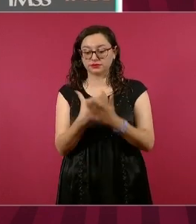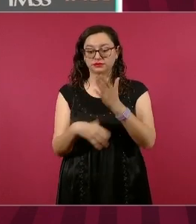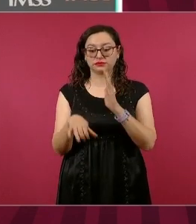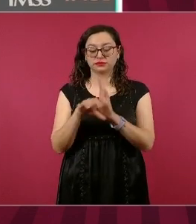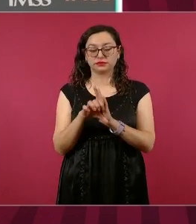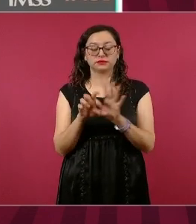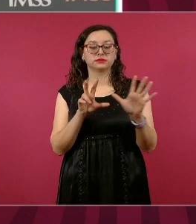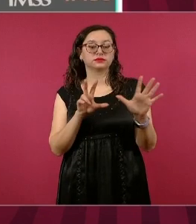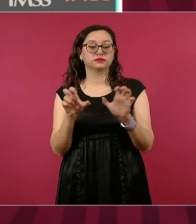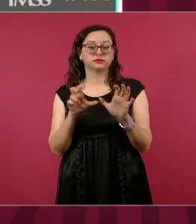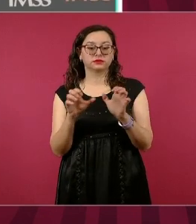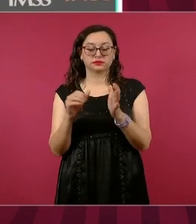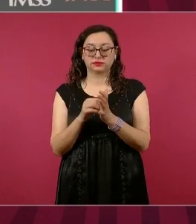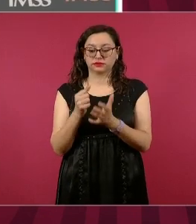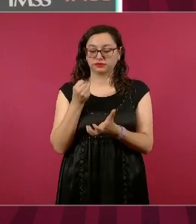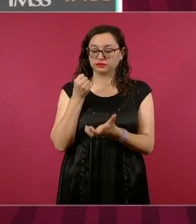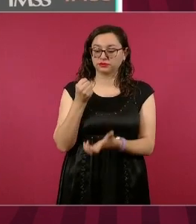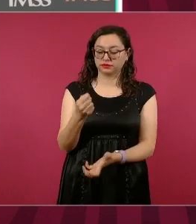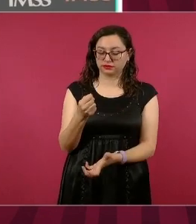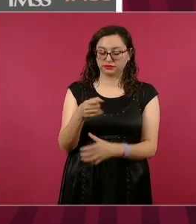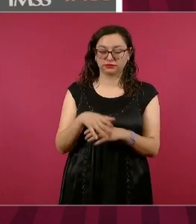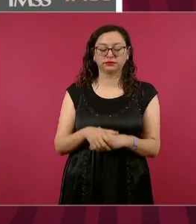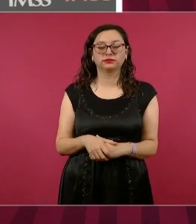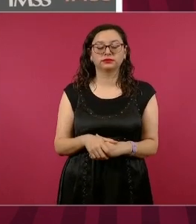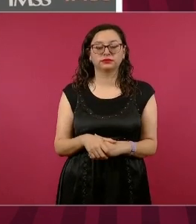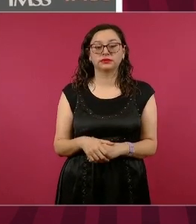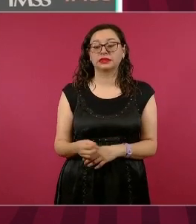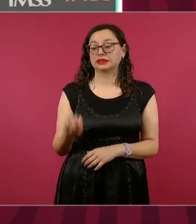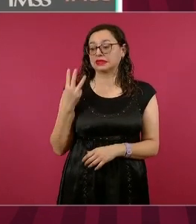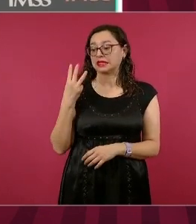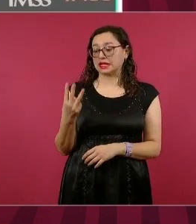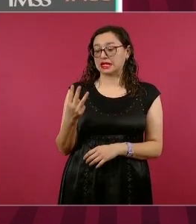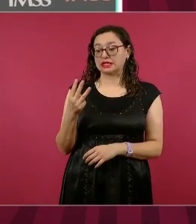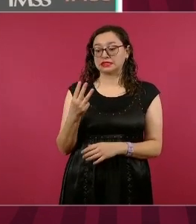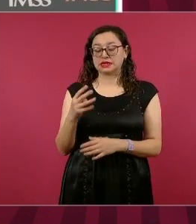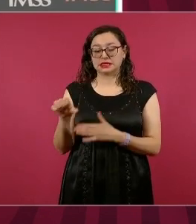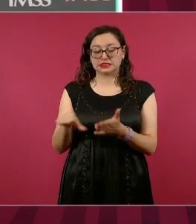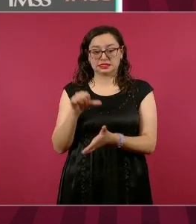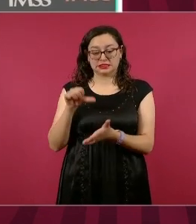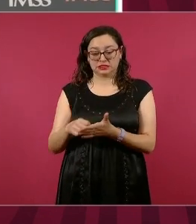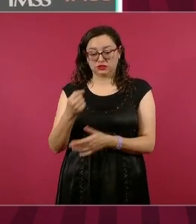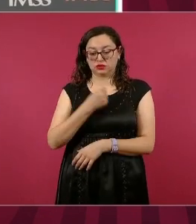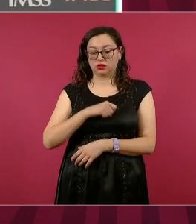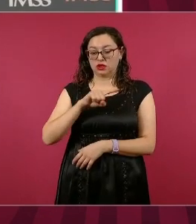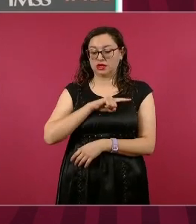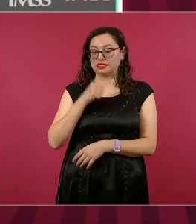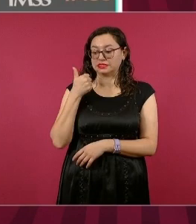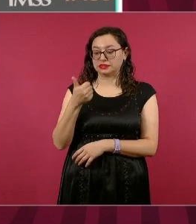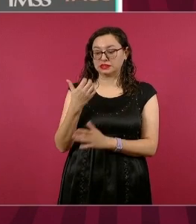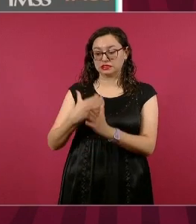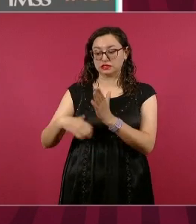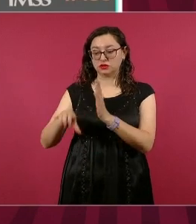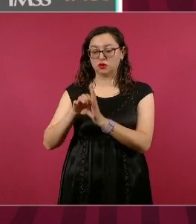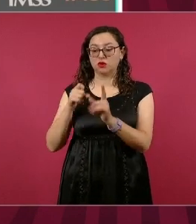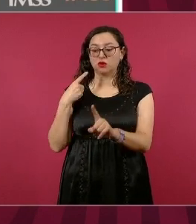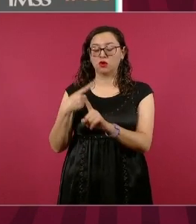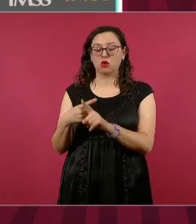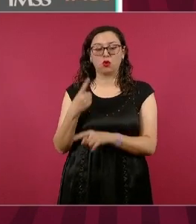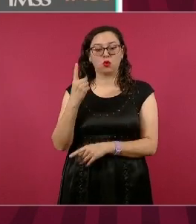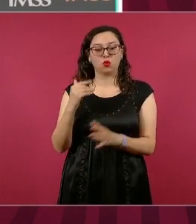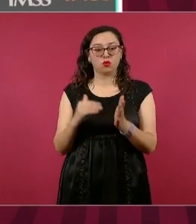reciben 800,000 pesos cada uno, 3 centros de salud de 6 consultorios o más que